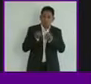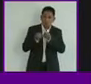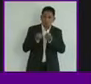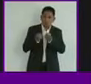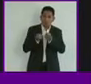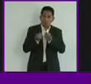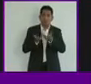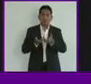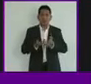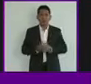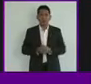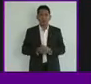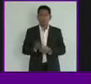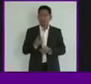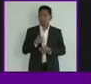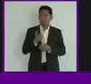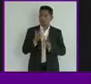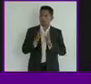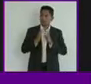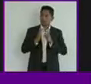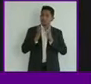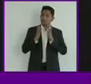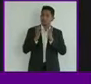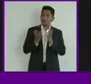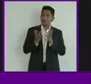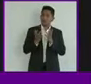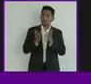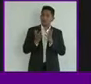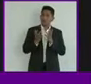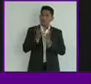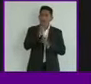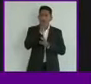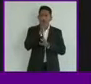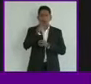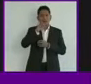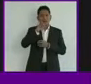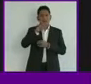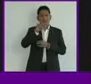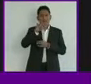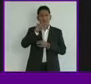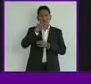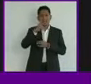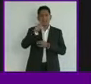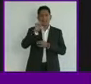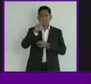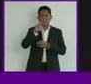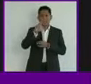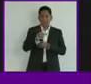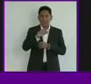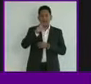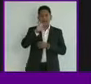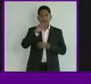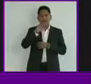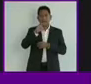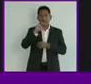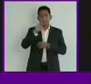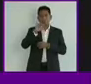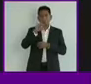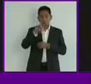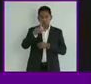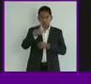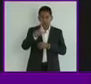parece culminante, Amaya, de hablar de inteligencia emocional. No somos expertos en inteligencia emocional, no lo vamos a